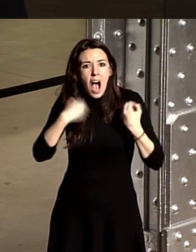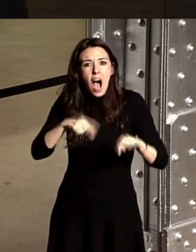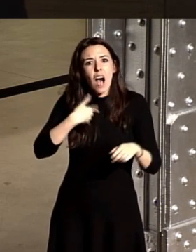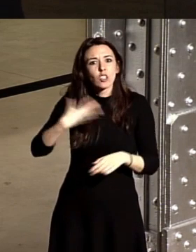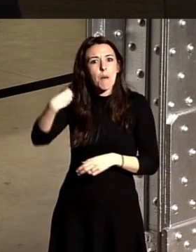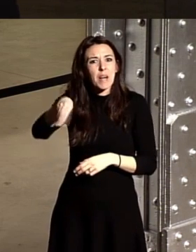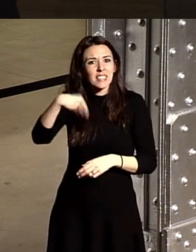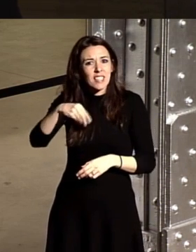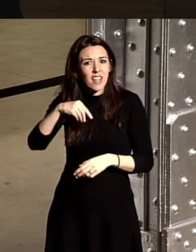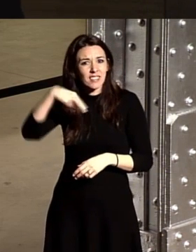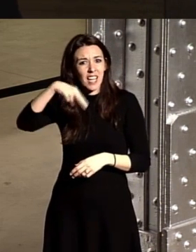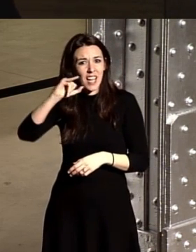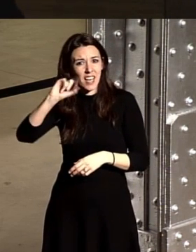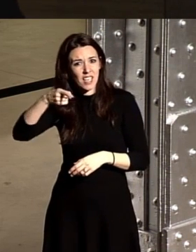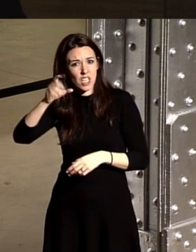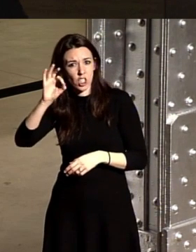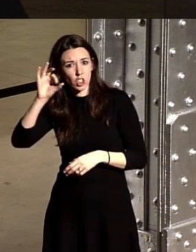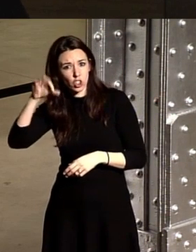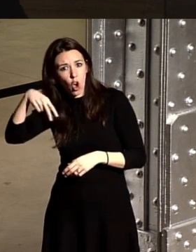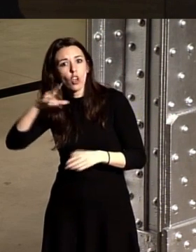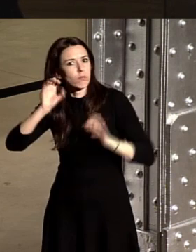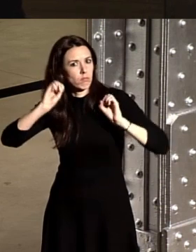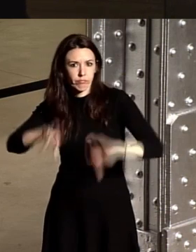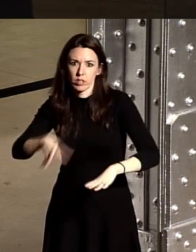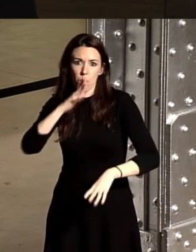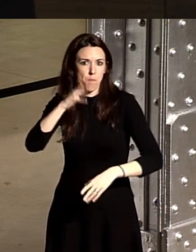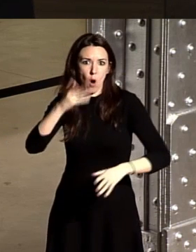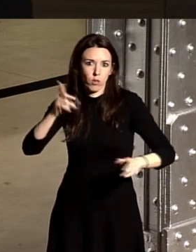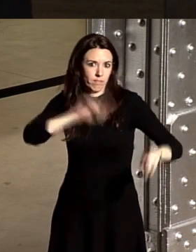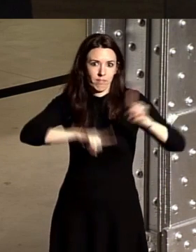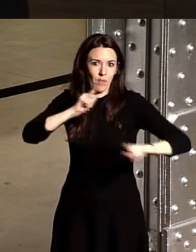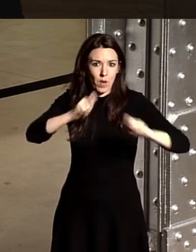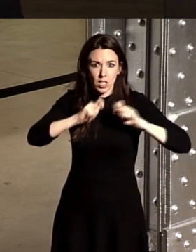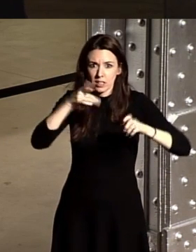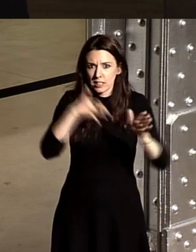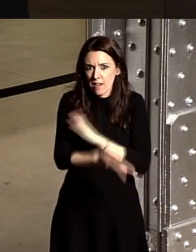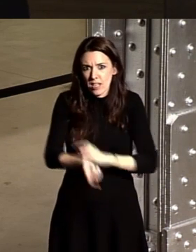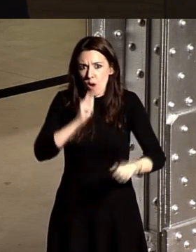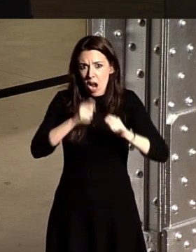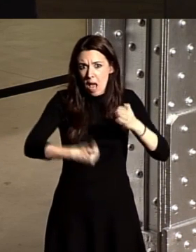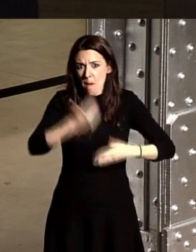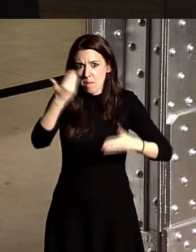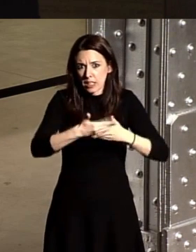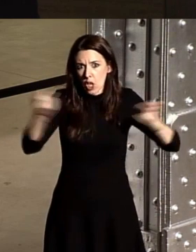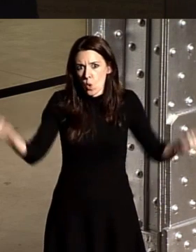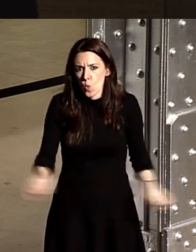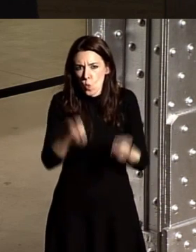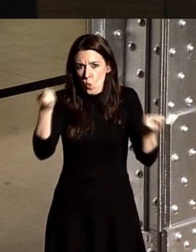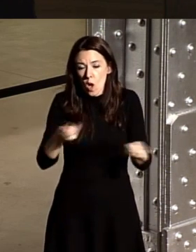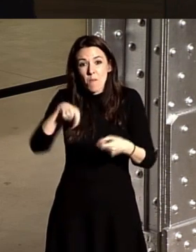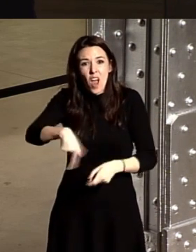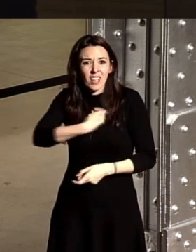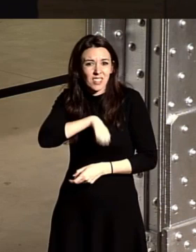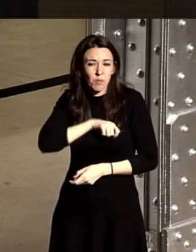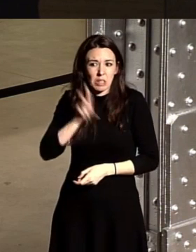dimitir por un escándalo periodístico. O sea, que es una auténtica bomba en Estados Unidos en la prensa. Sin embargo, aquí, por ejemplo, yo he